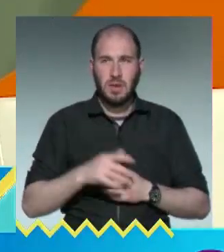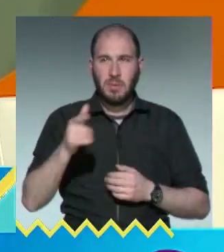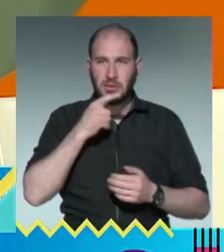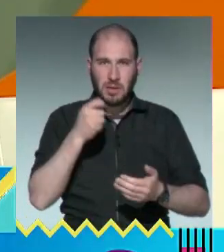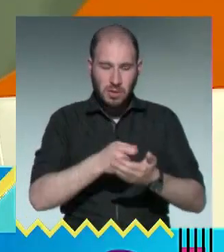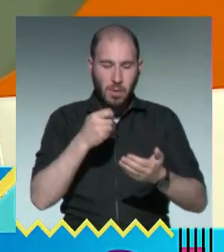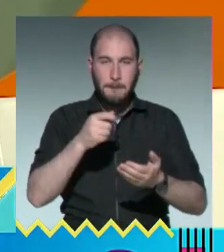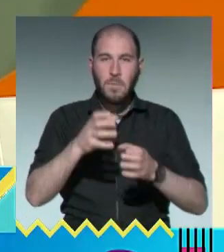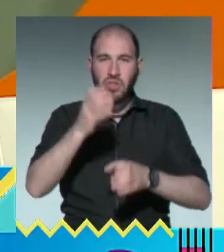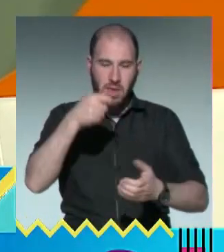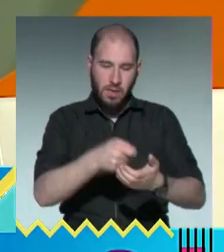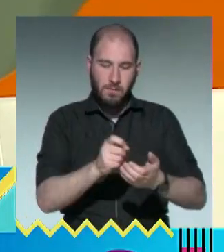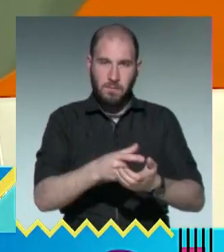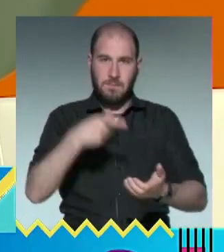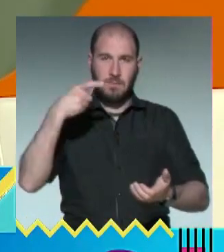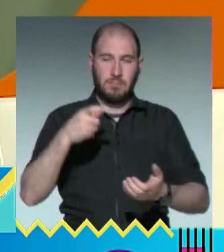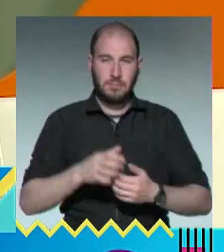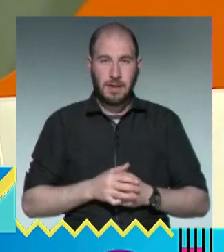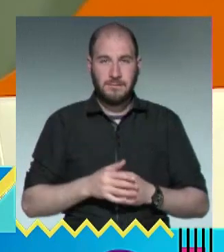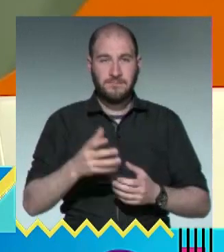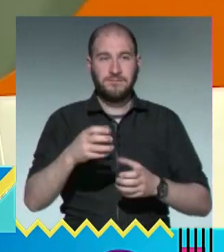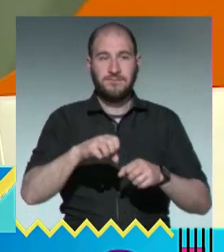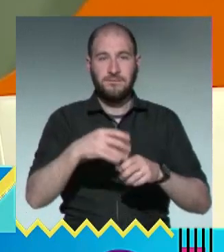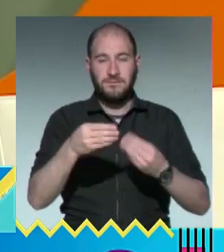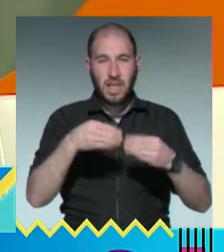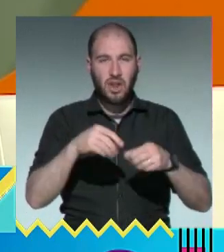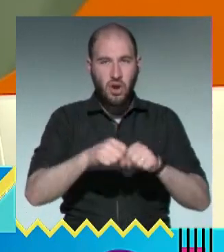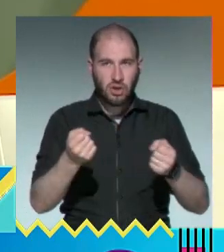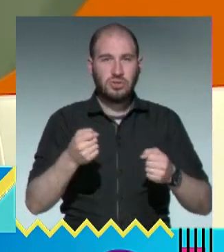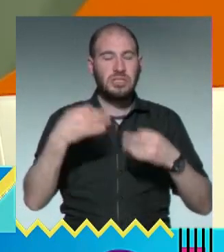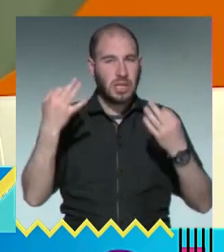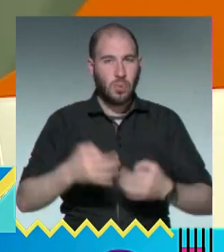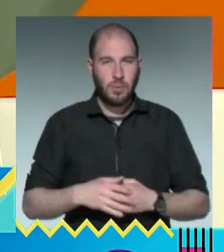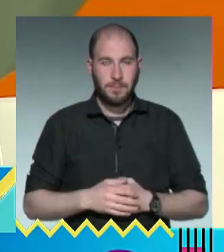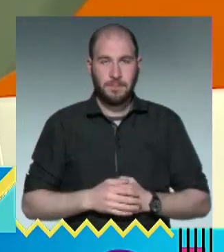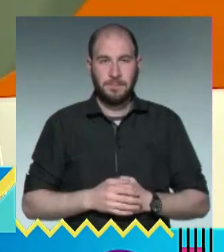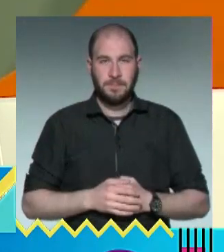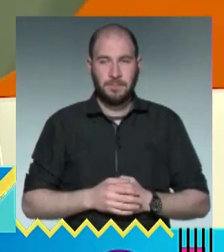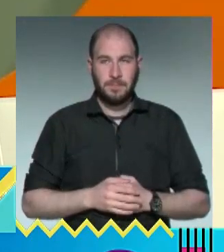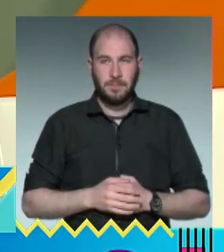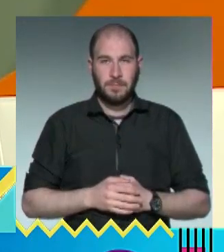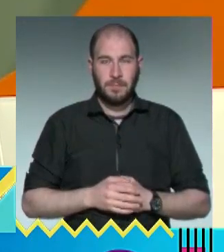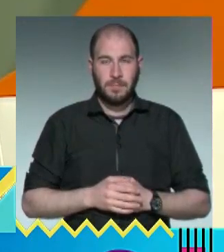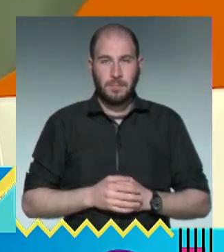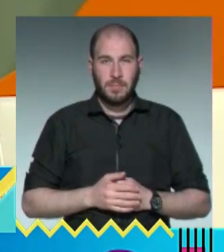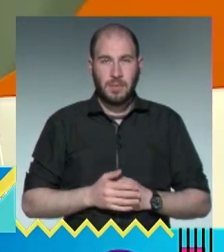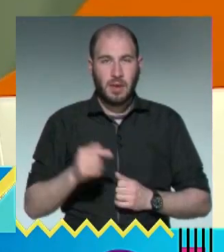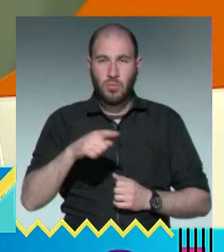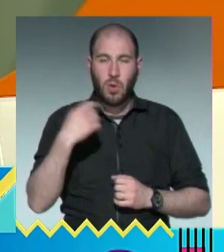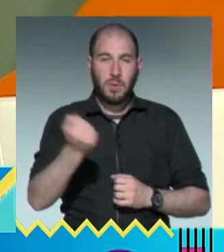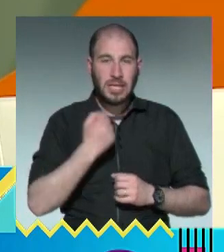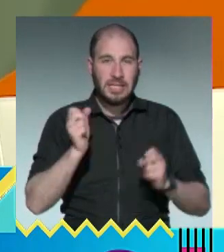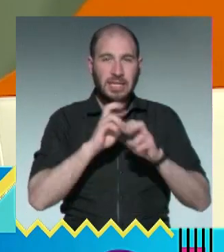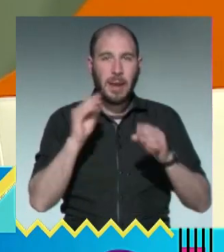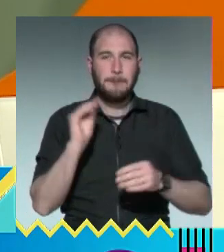la botella, el vidrio roto, y sí, hay muchas probabilidades. Sí, es muy importante el